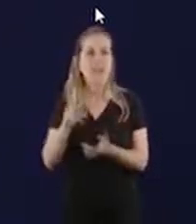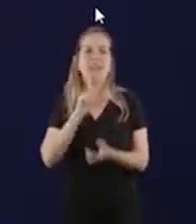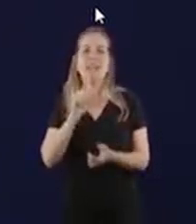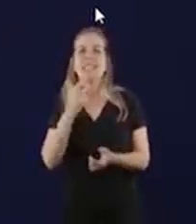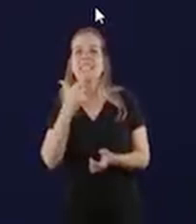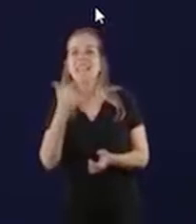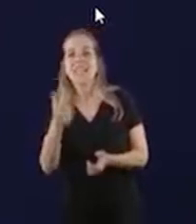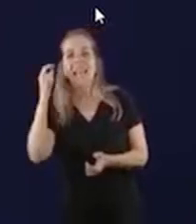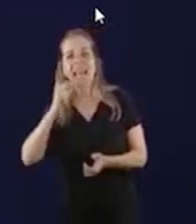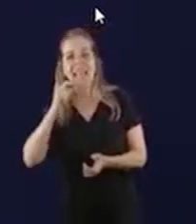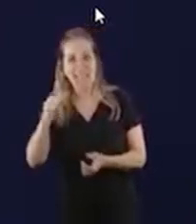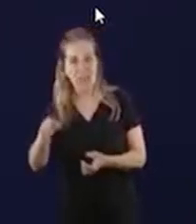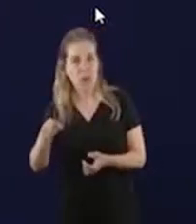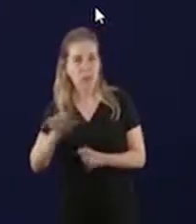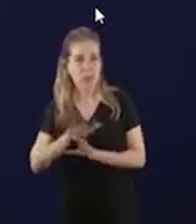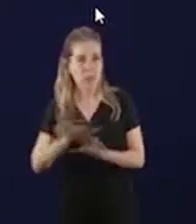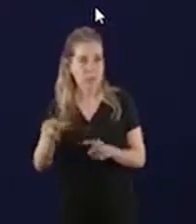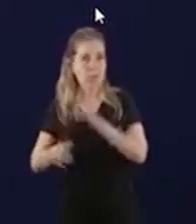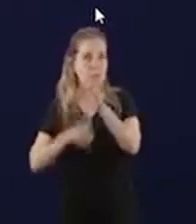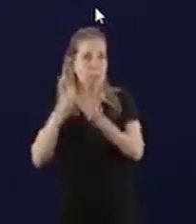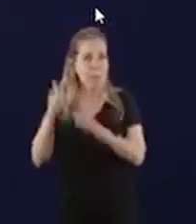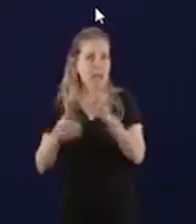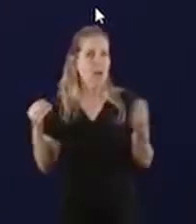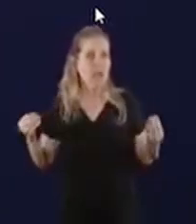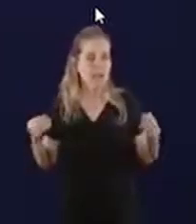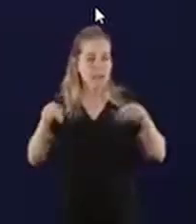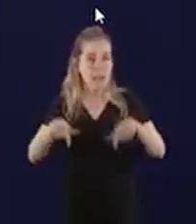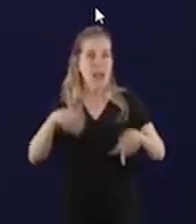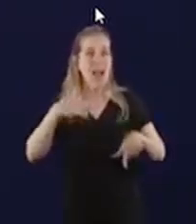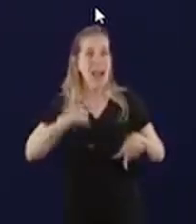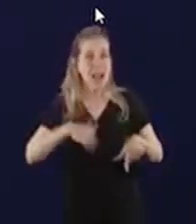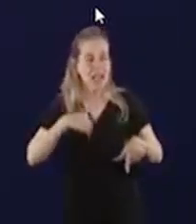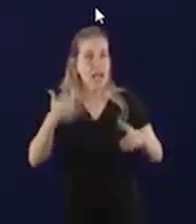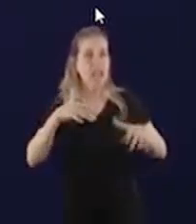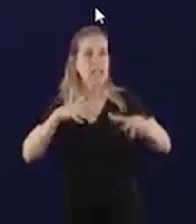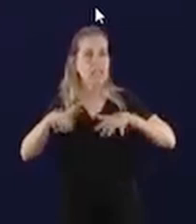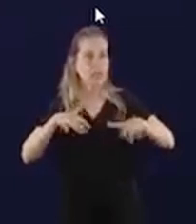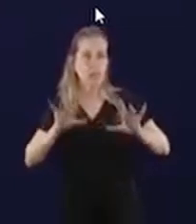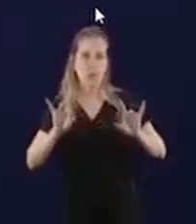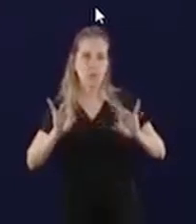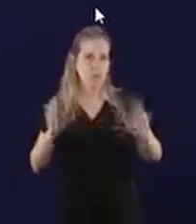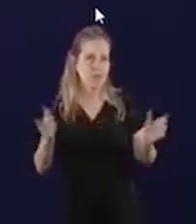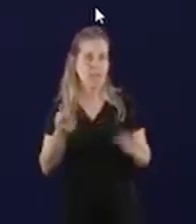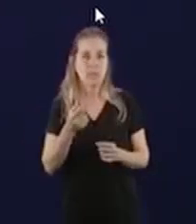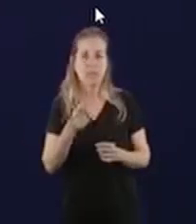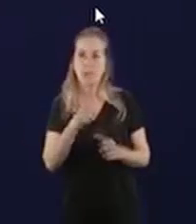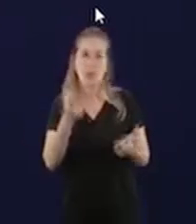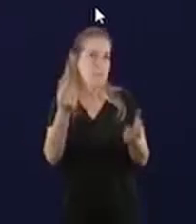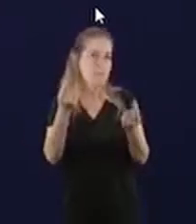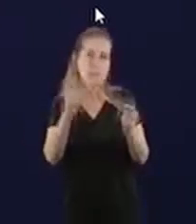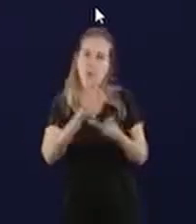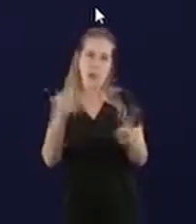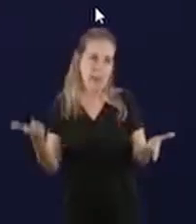explicar que la Argentina una situación complicada donde no hay plata Cuando vos Esos